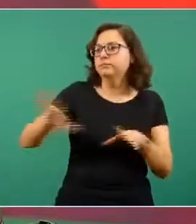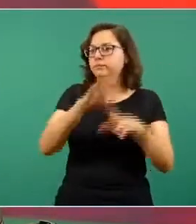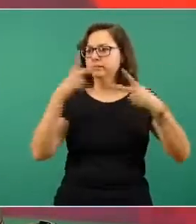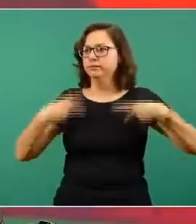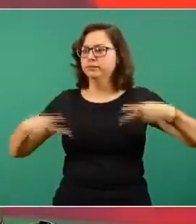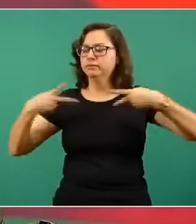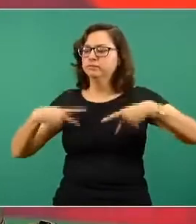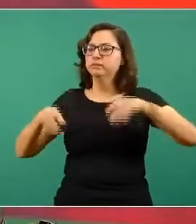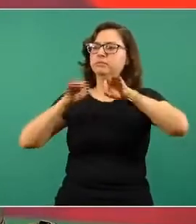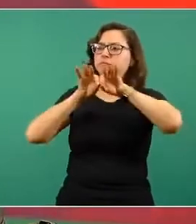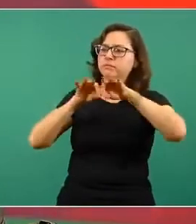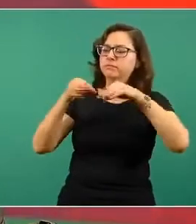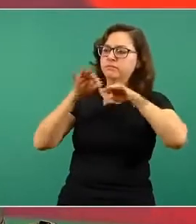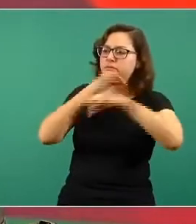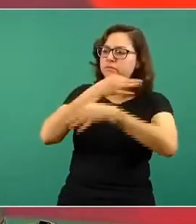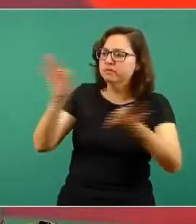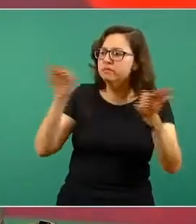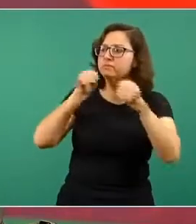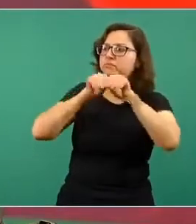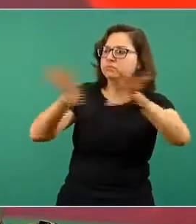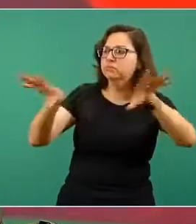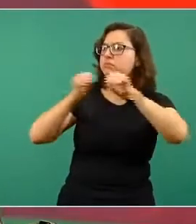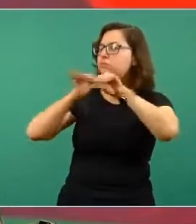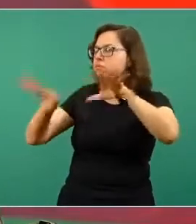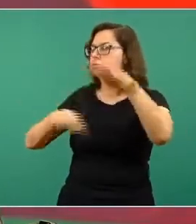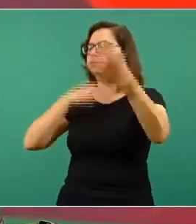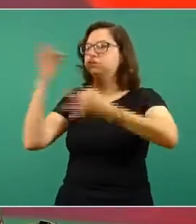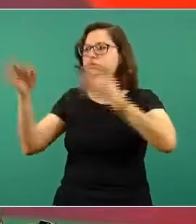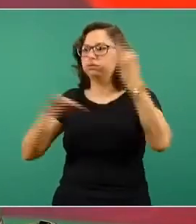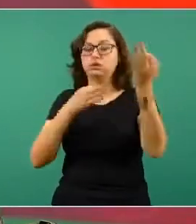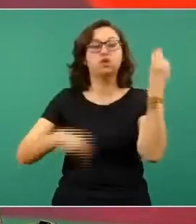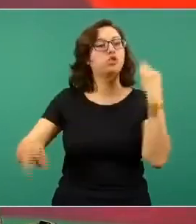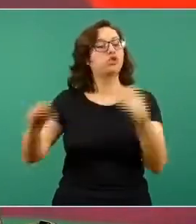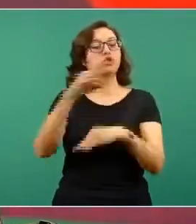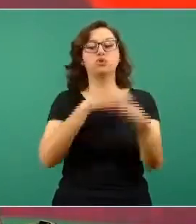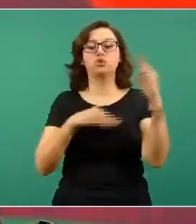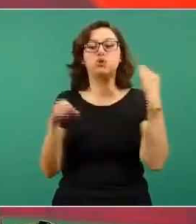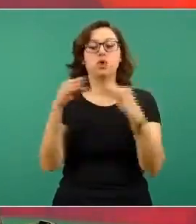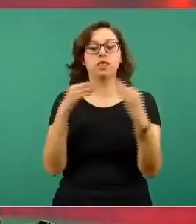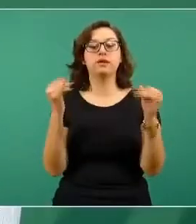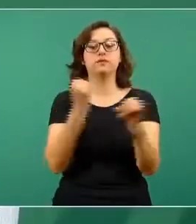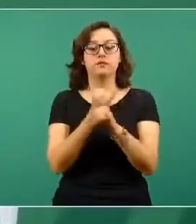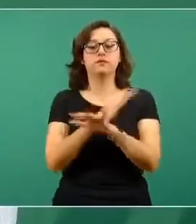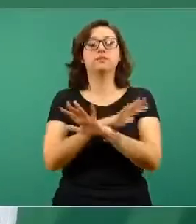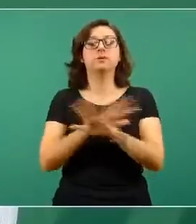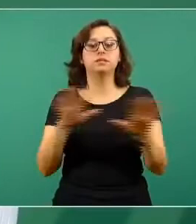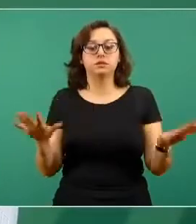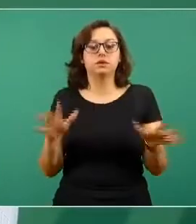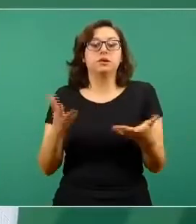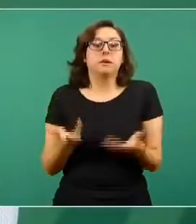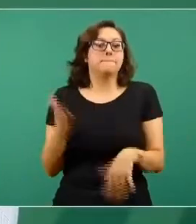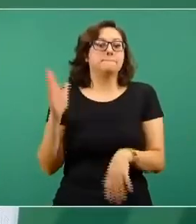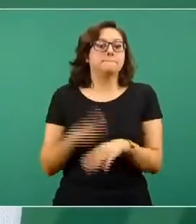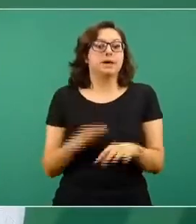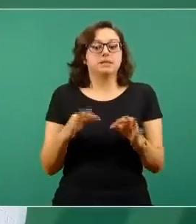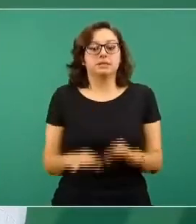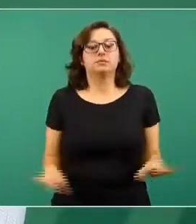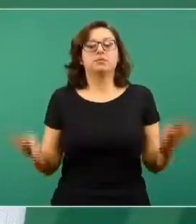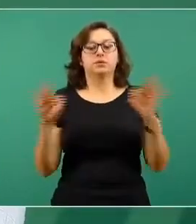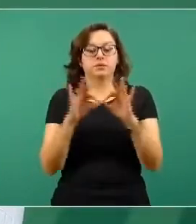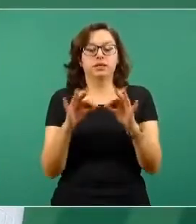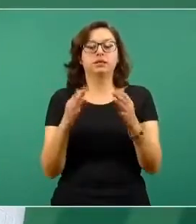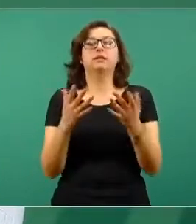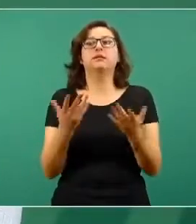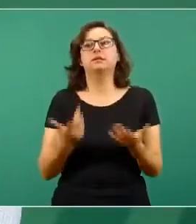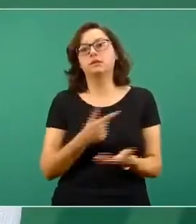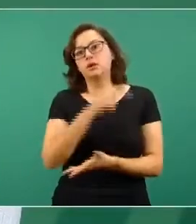de riesgos que pueden tener con la población, la difusión de toda esta información, sobre todo en los medios locales, sobre